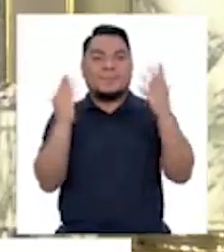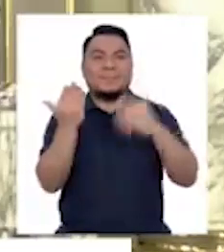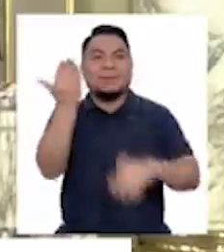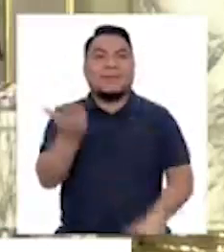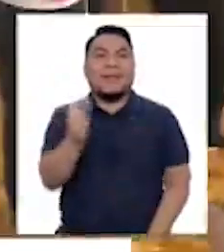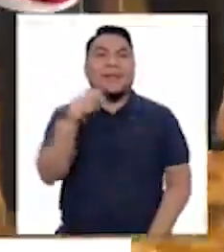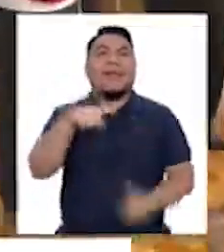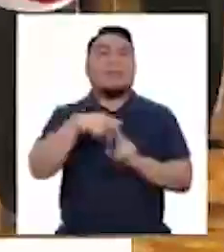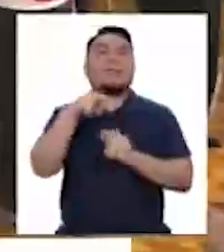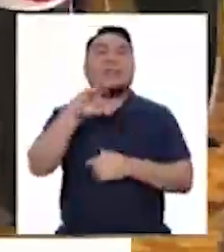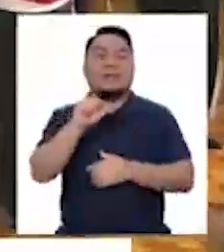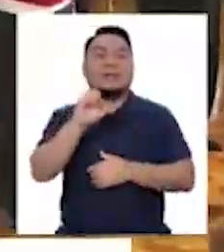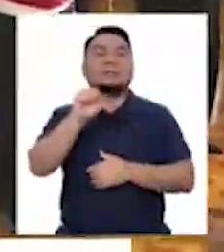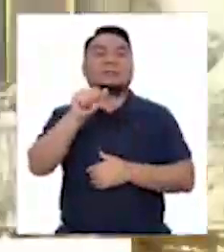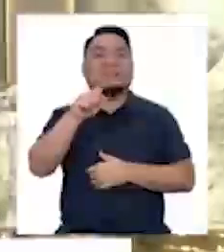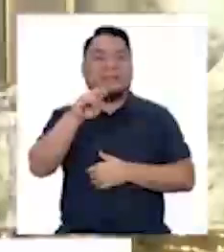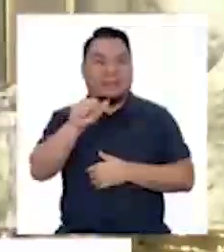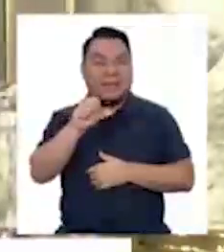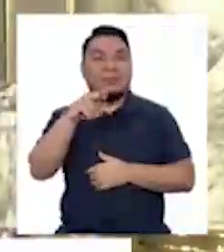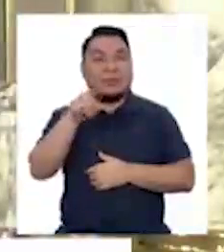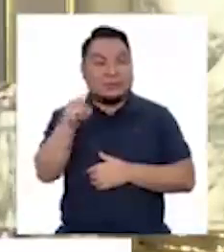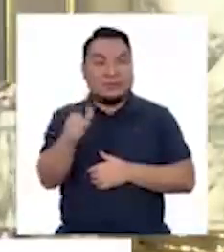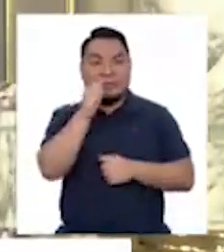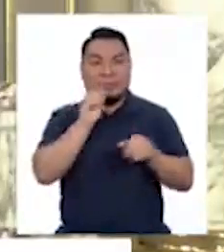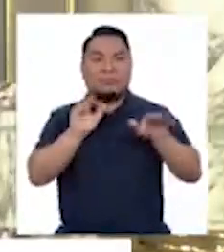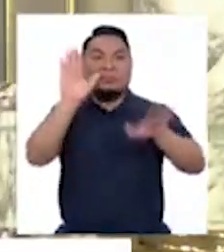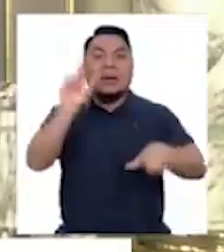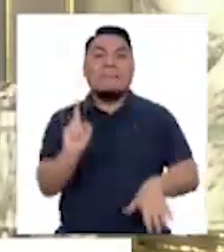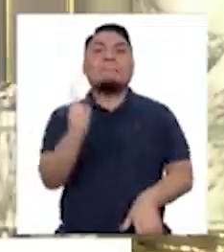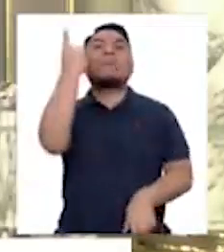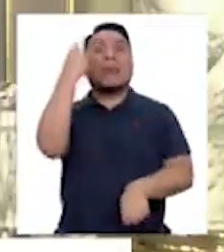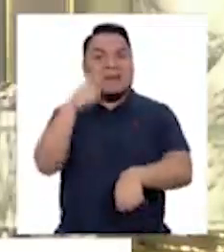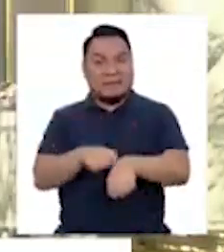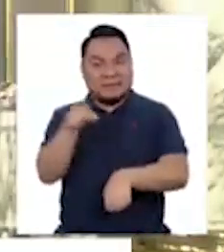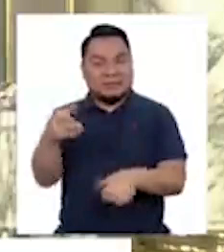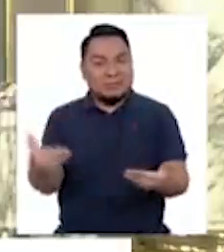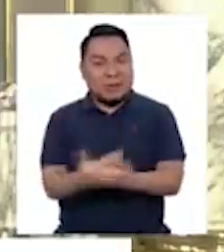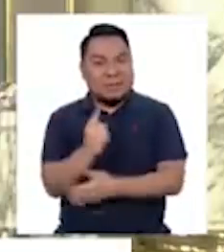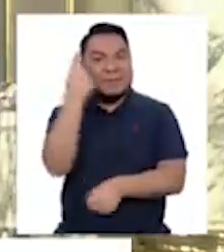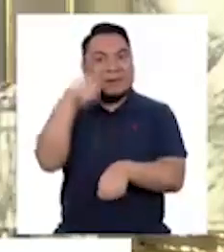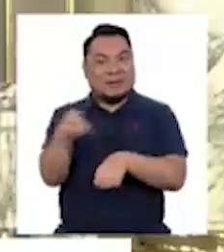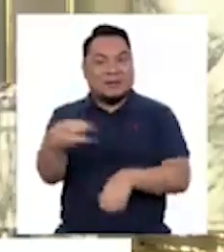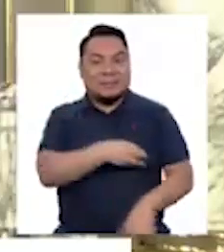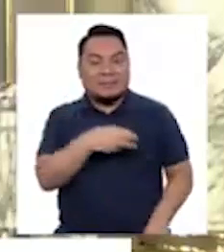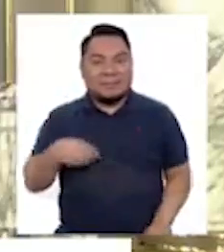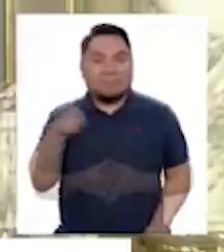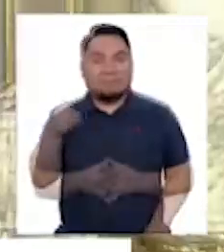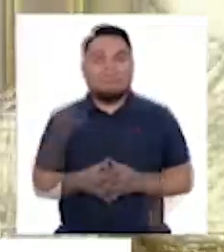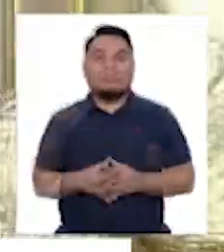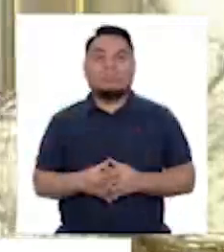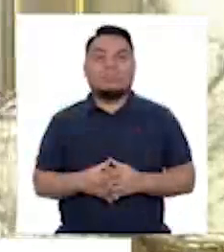Antonina Rosario Sacieta Morales ha juramentado por primera vez al cargo de ministra de